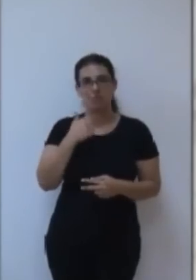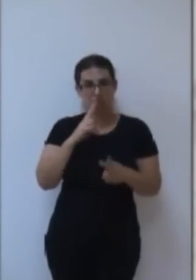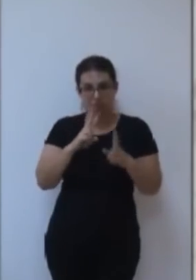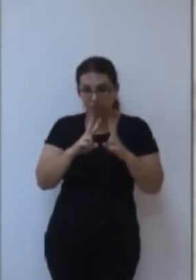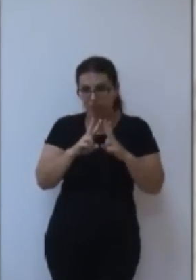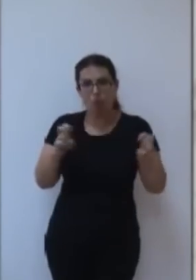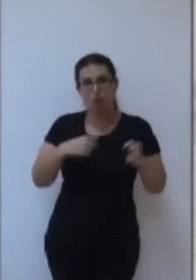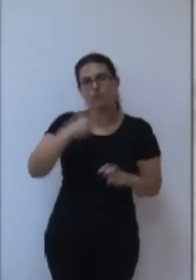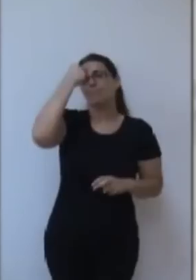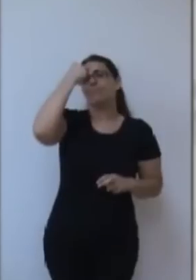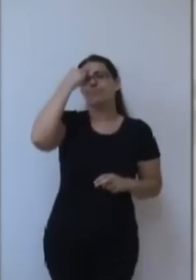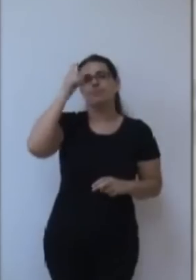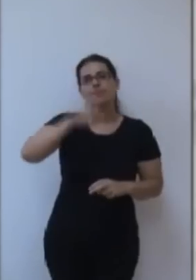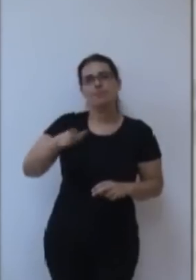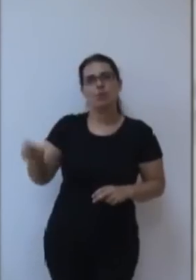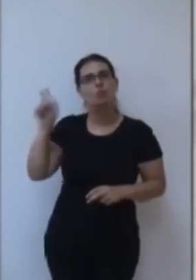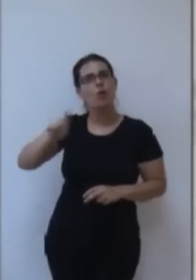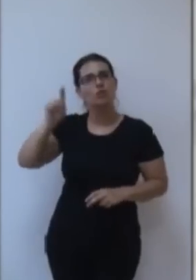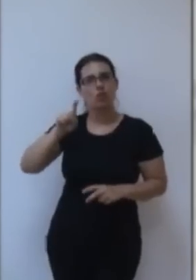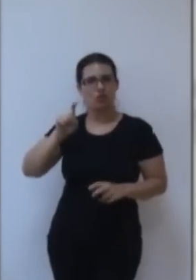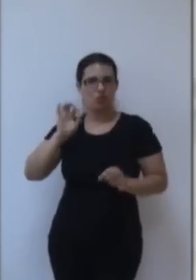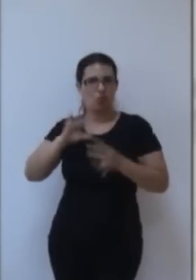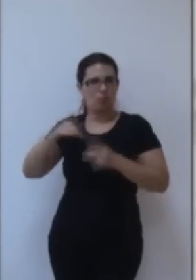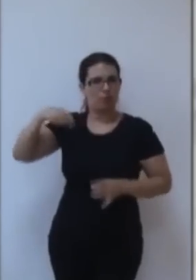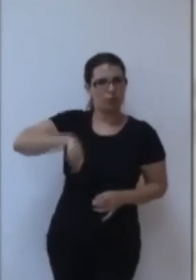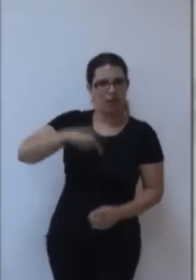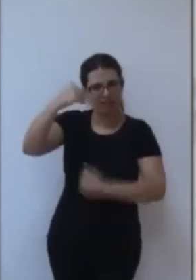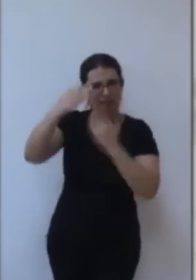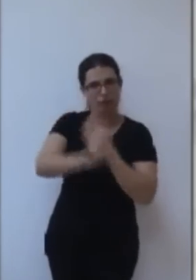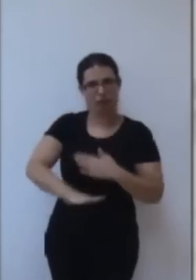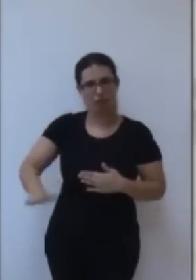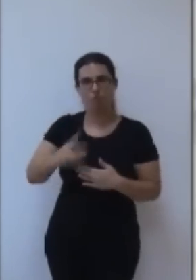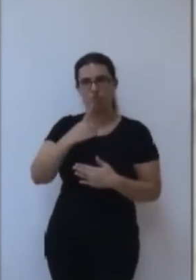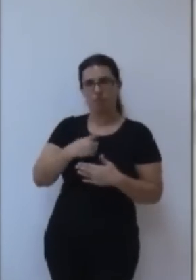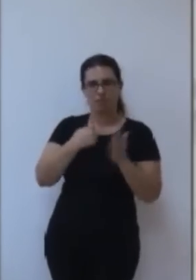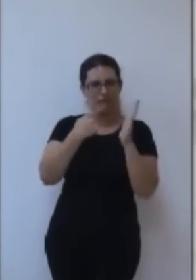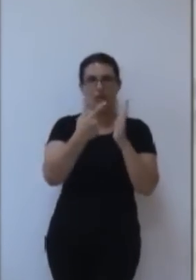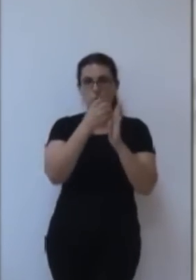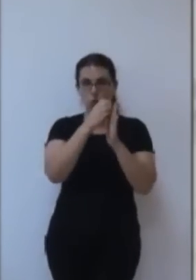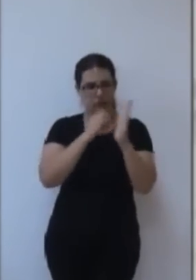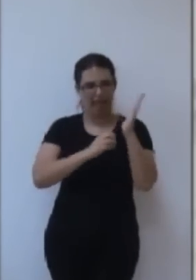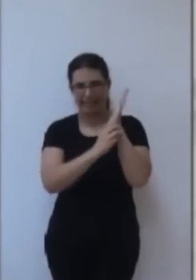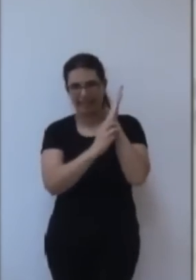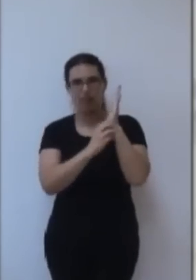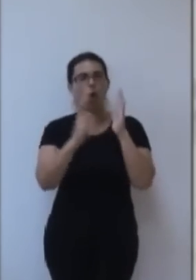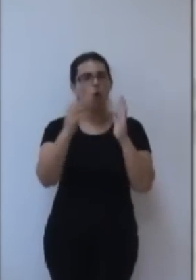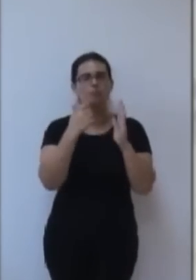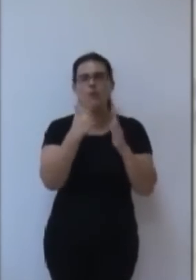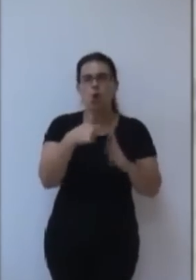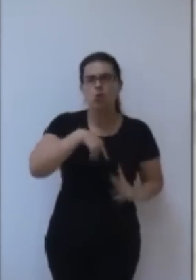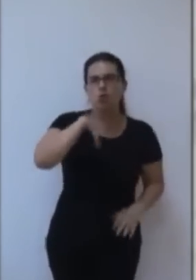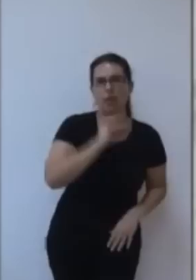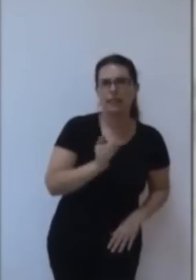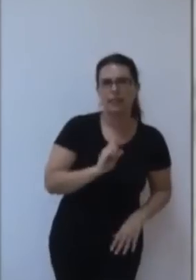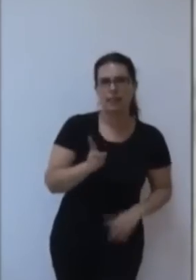el primer momento a los educadores. Son ellos los que nos han dicho: ponme este botón aquí, esto no lo entiendo, explícame, o ponme un asistente